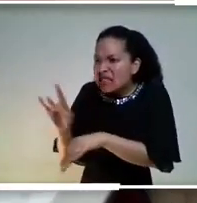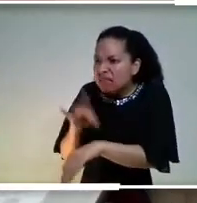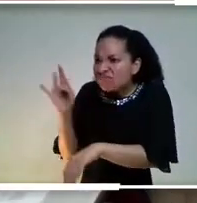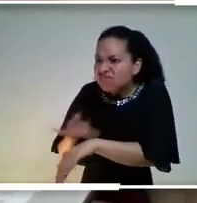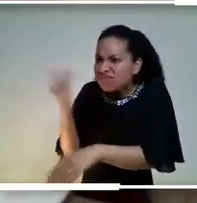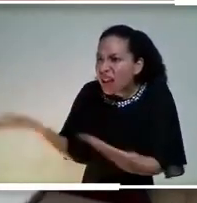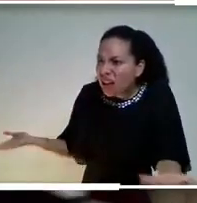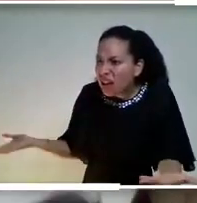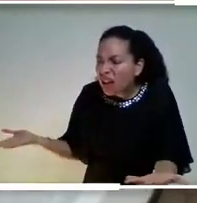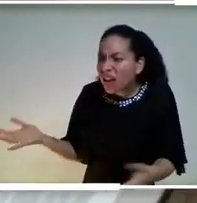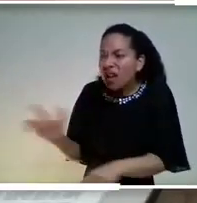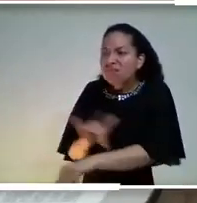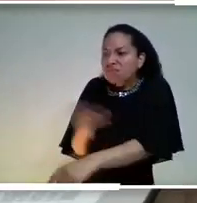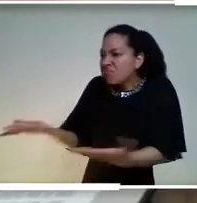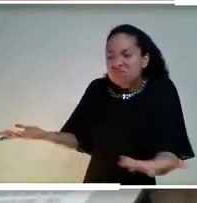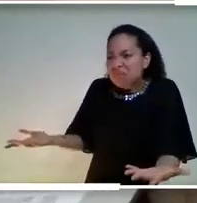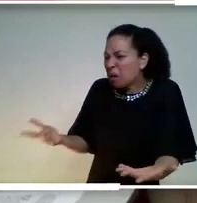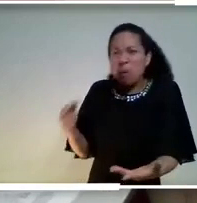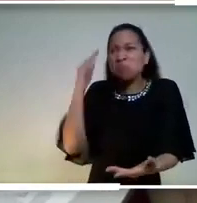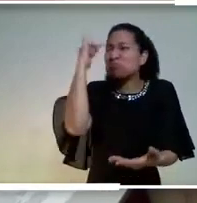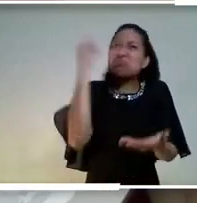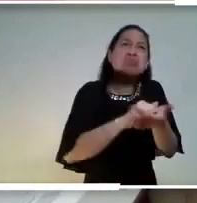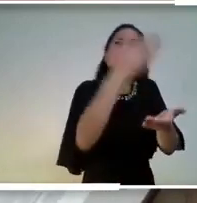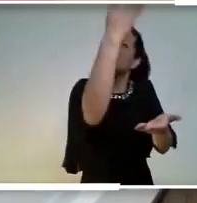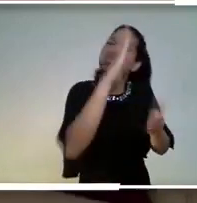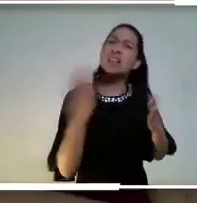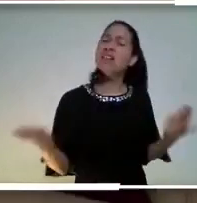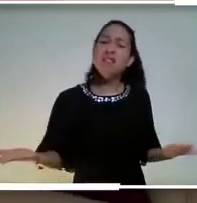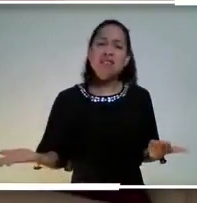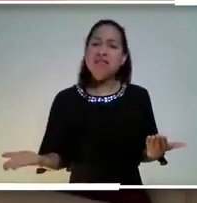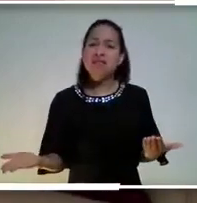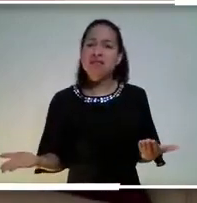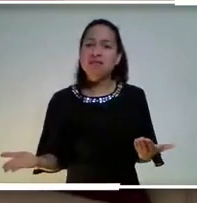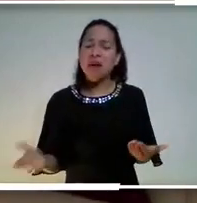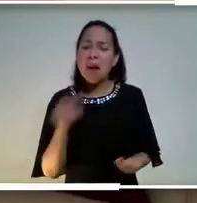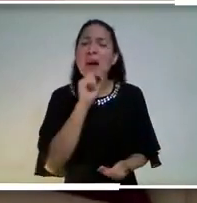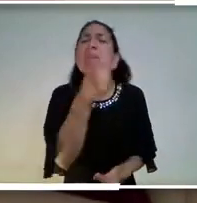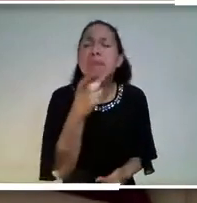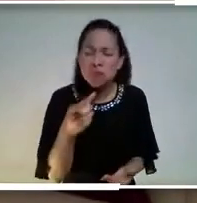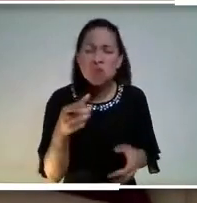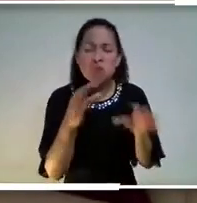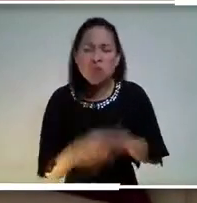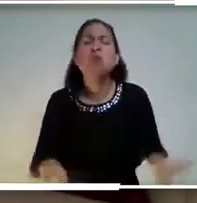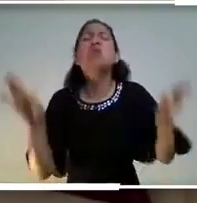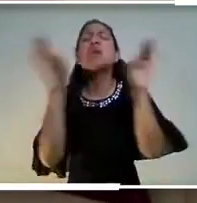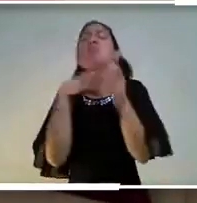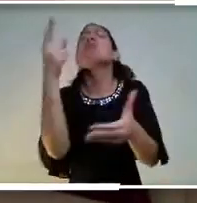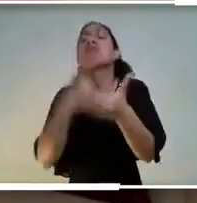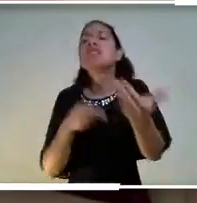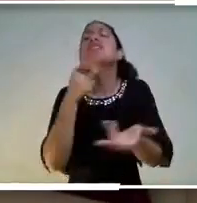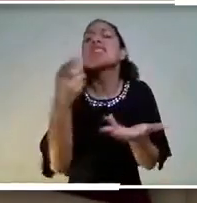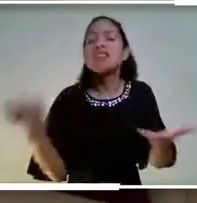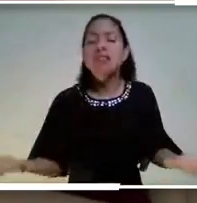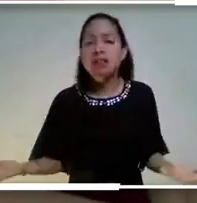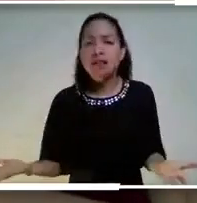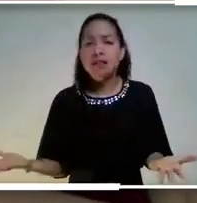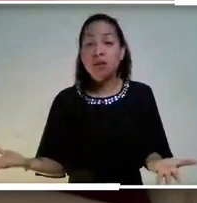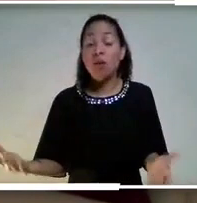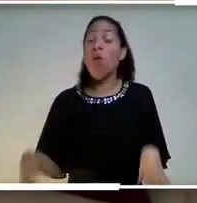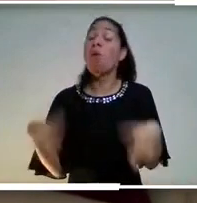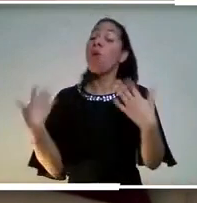esas cosas lo que dios dice cuidado amigo amiga con entrar en ese terreno aunque sea por curiosidad